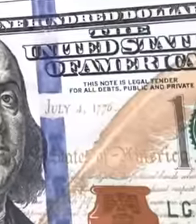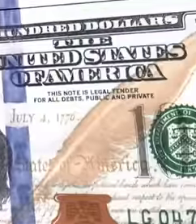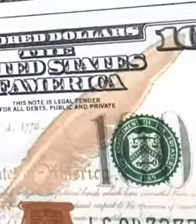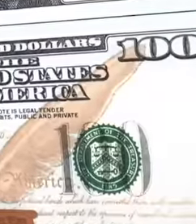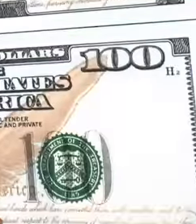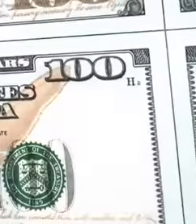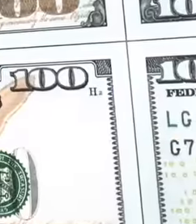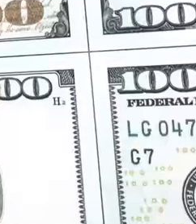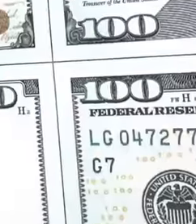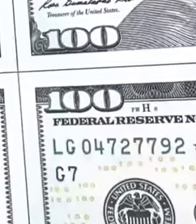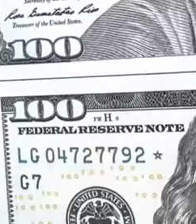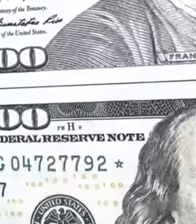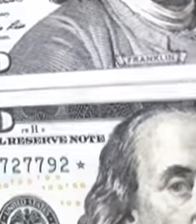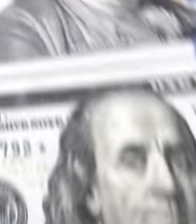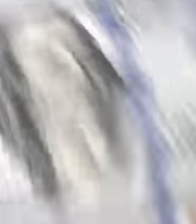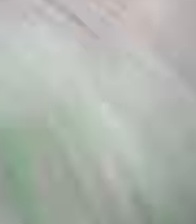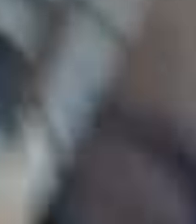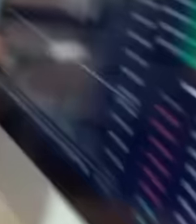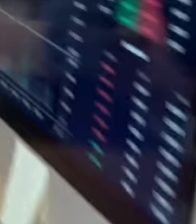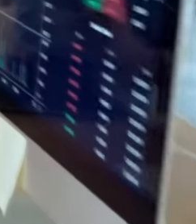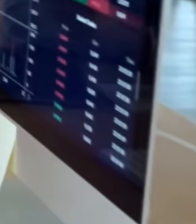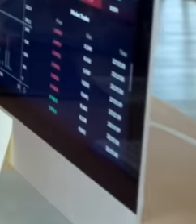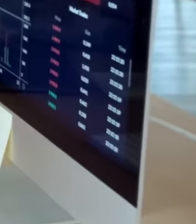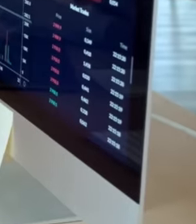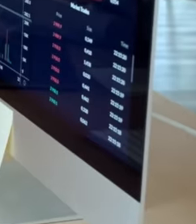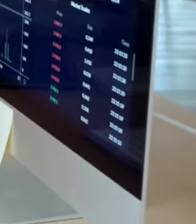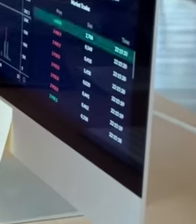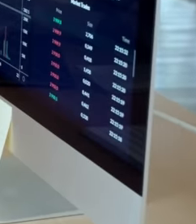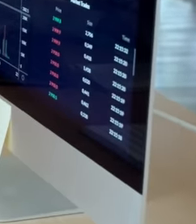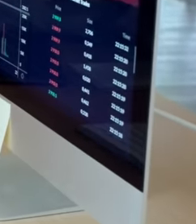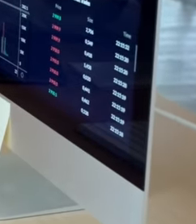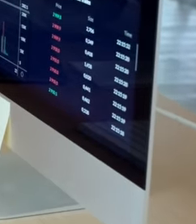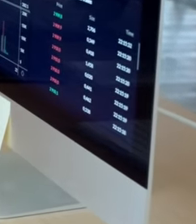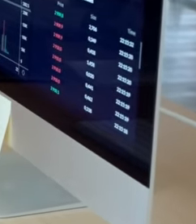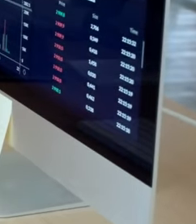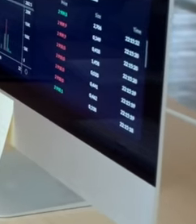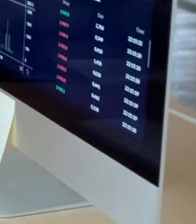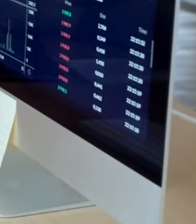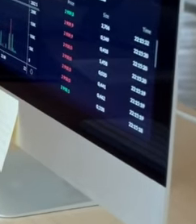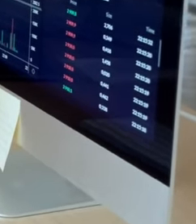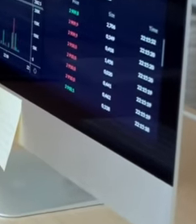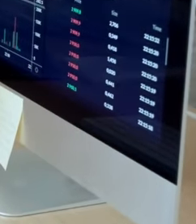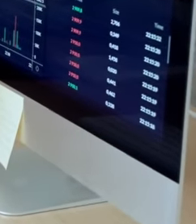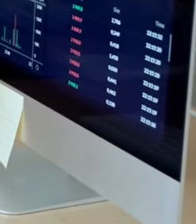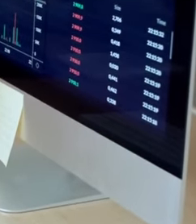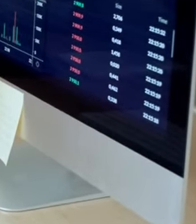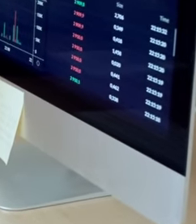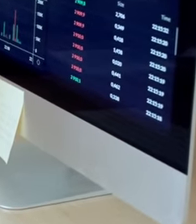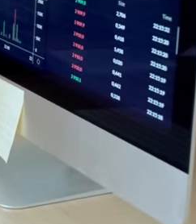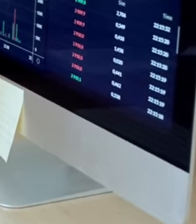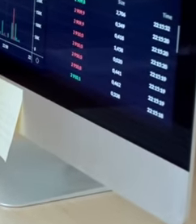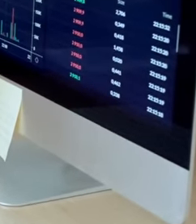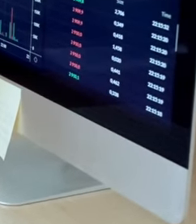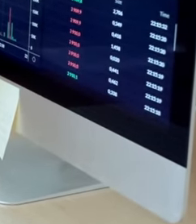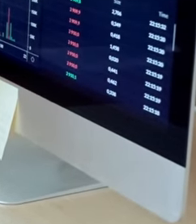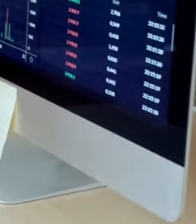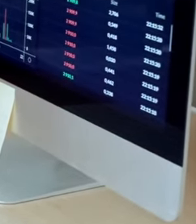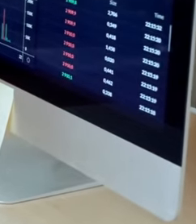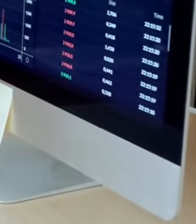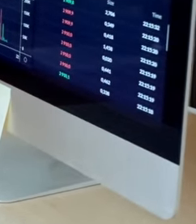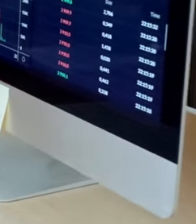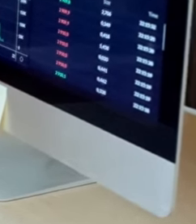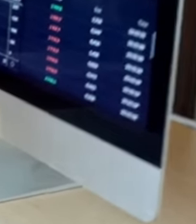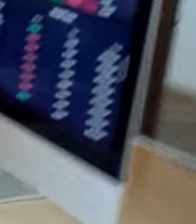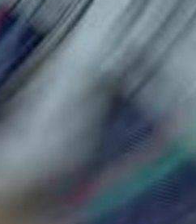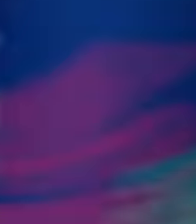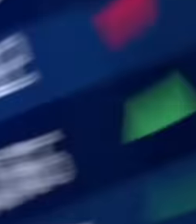221 mil millones de dólares. Proporcionan una base sólida para sortear las incertidumbres